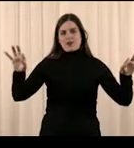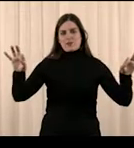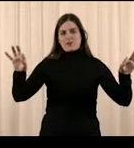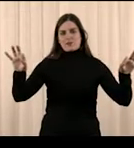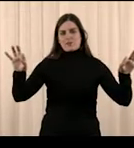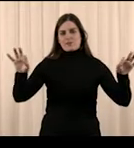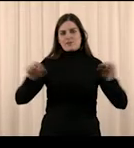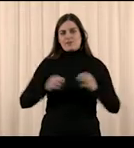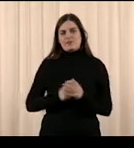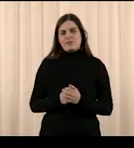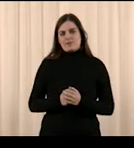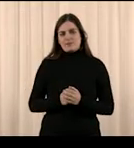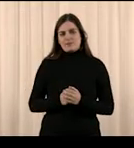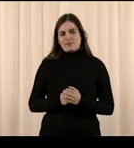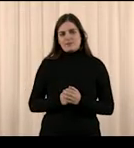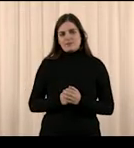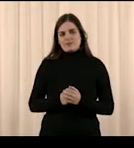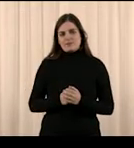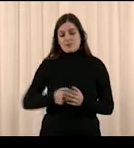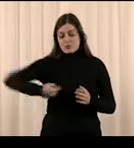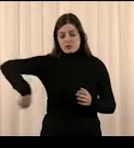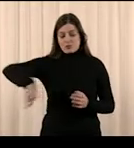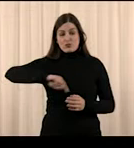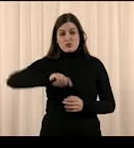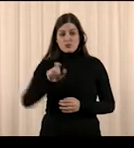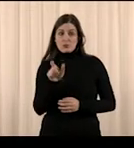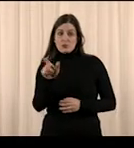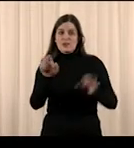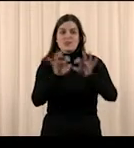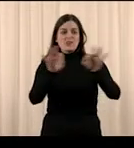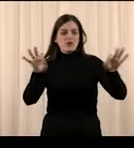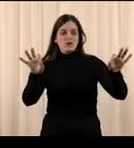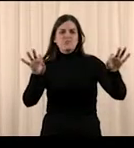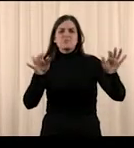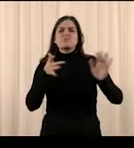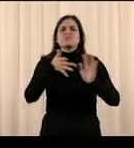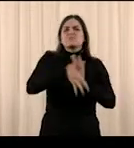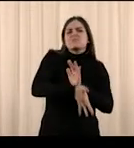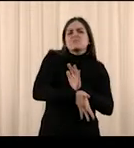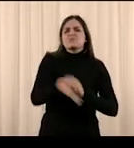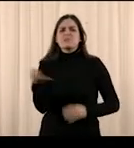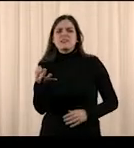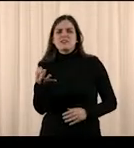It doesn't mean anything to us. Para nosotros no significa nada. But pero